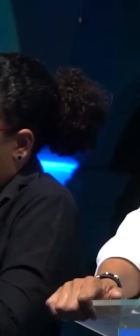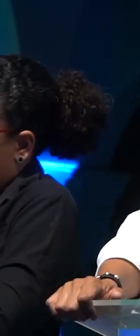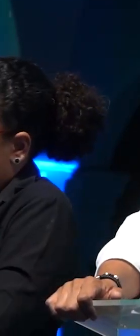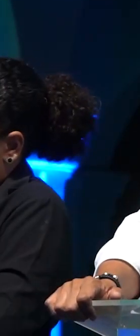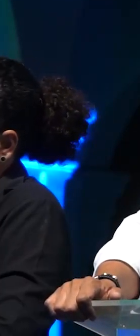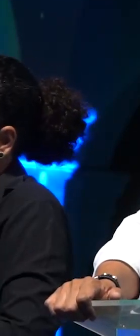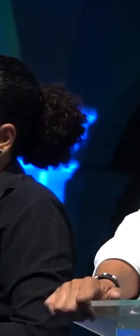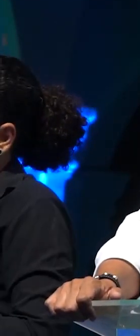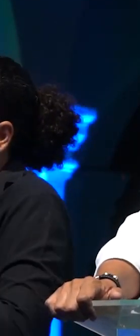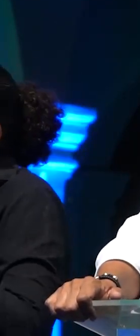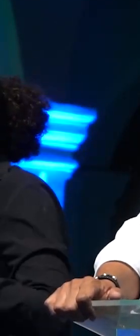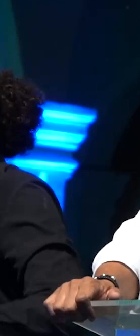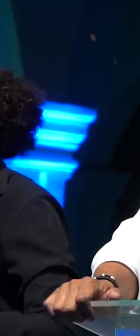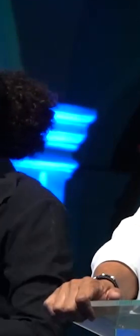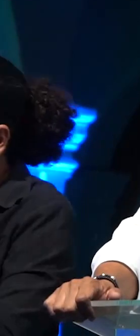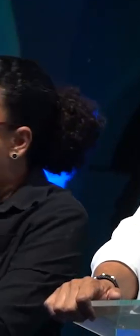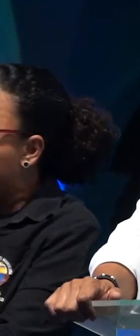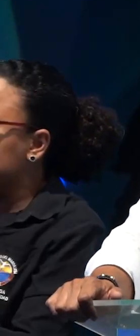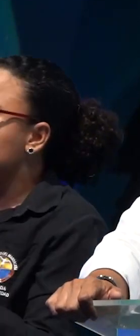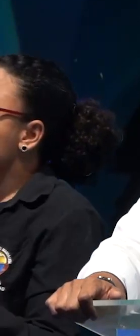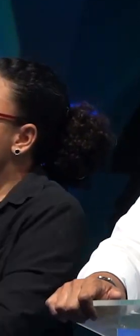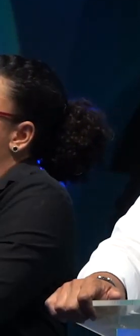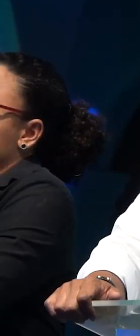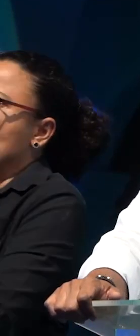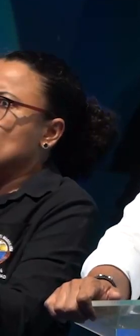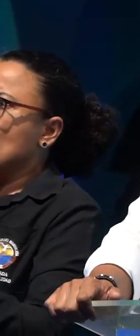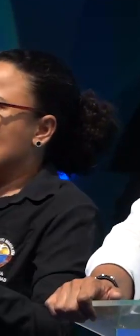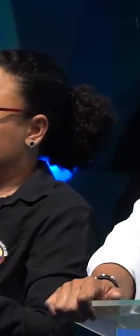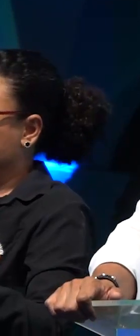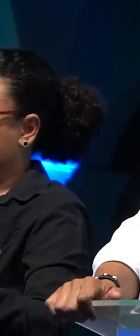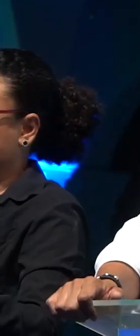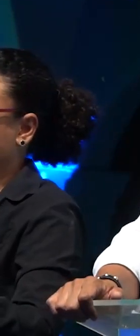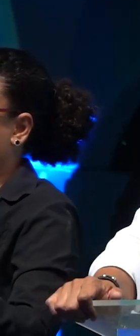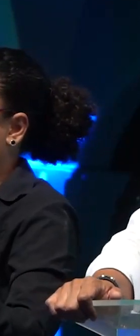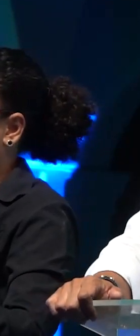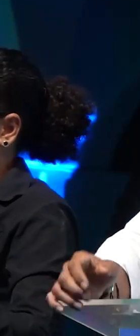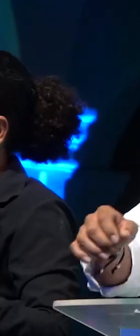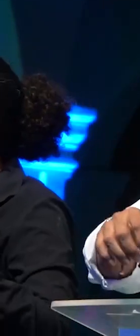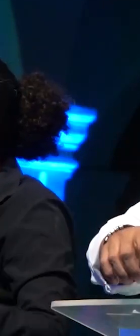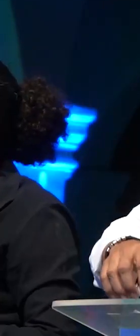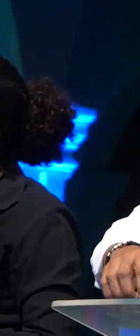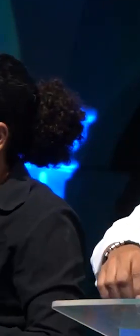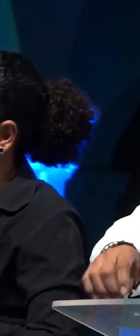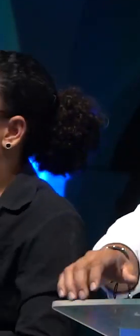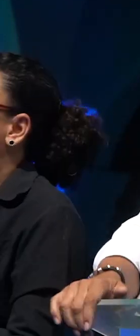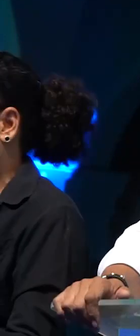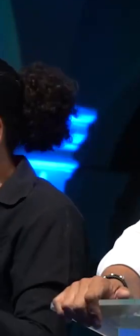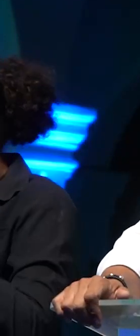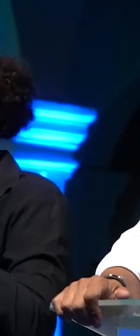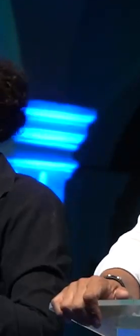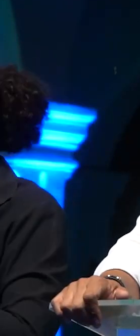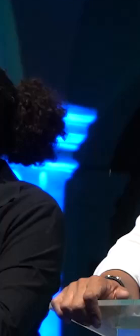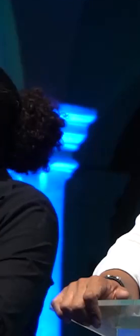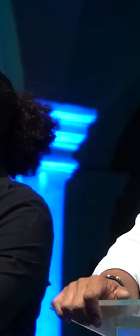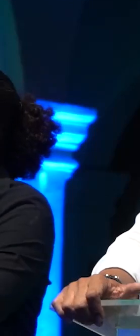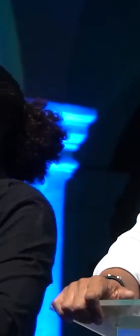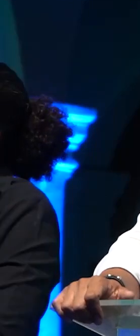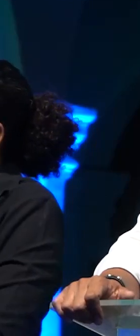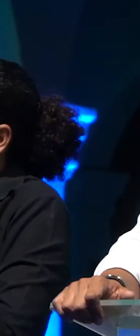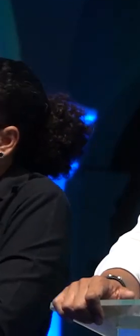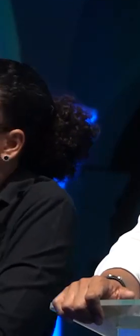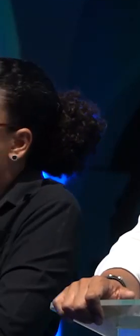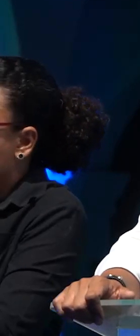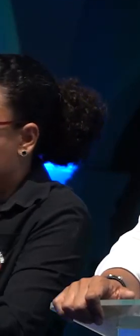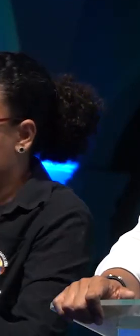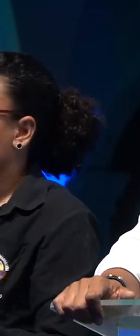Y resulta que decían gracias a, y yo dije simplemente no, gracias a ustedes, porque yo me pude disfrazar de